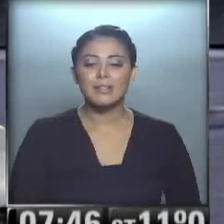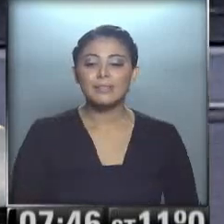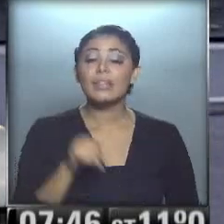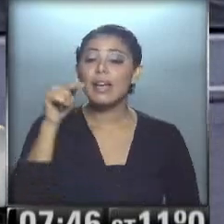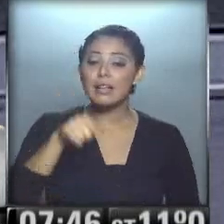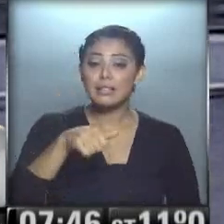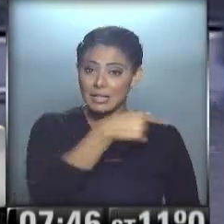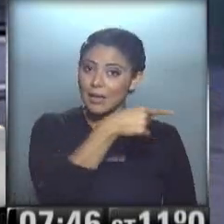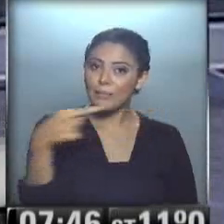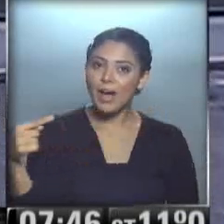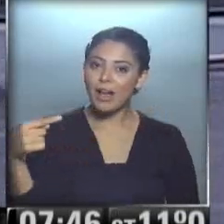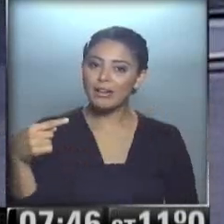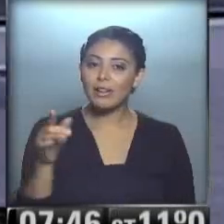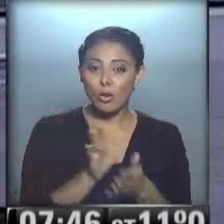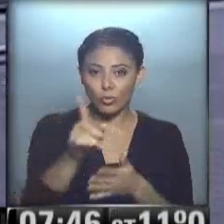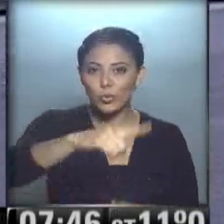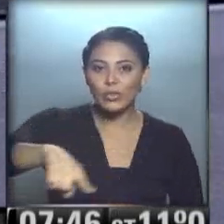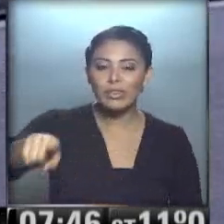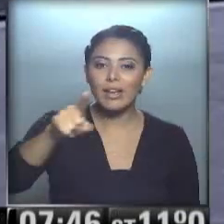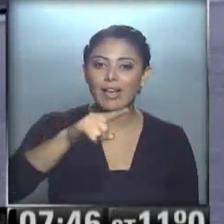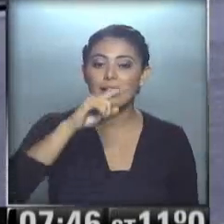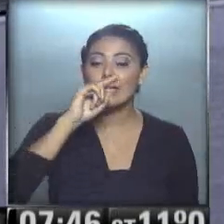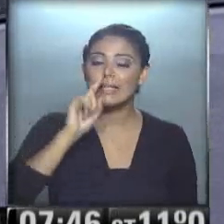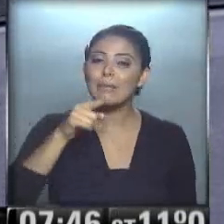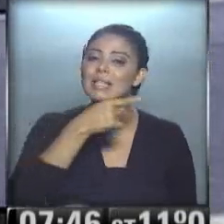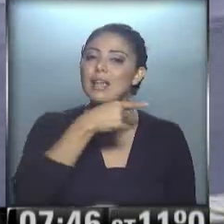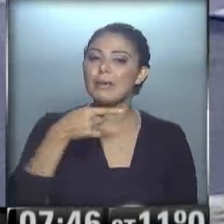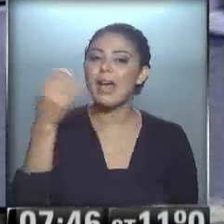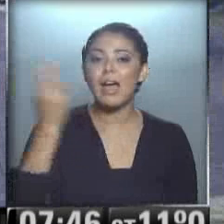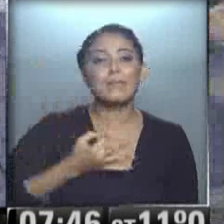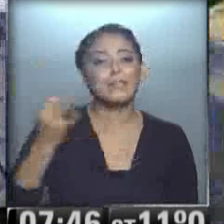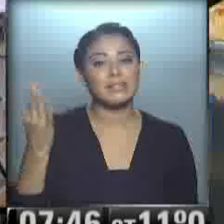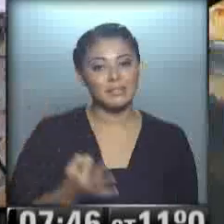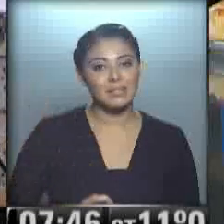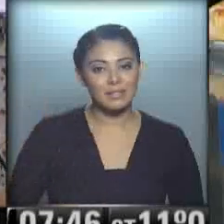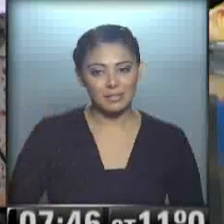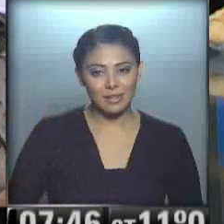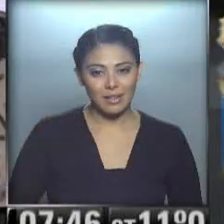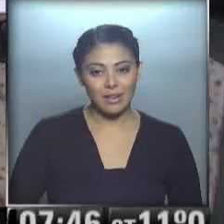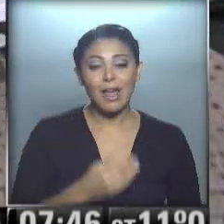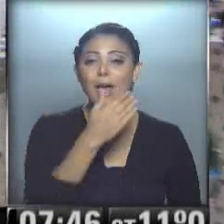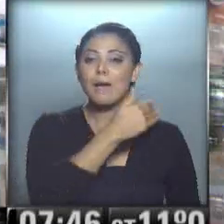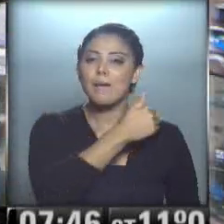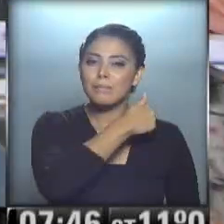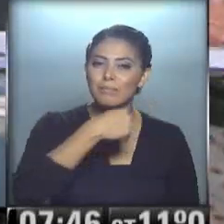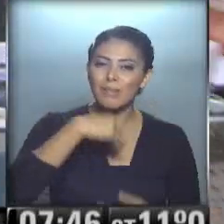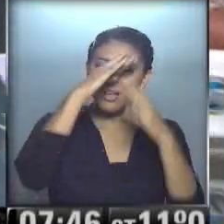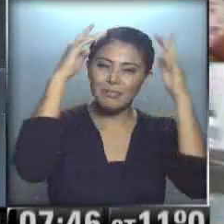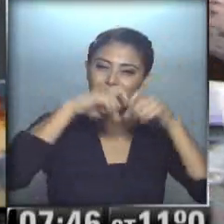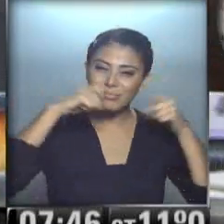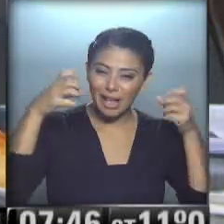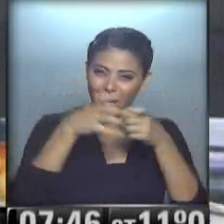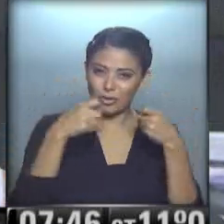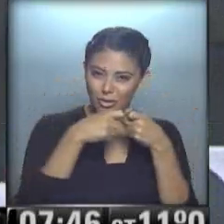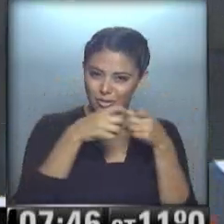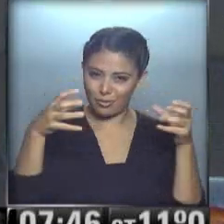Esta semana que estamos compartiendo junto a ustedes también es una semana muy particular para las Madres de Plaza de Mayo, la Asociación de Madres de